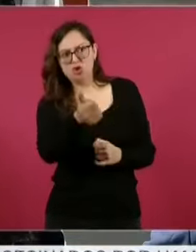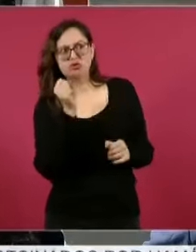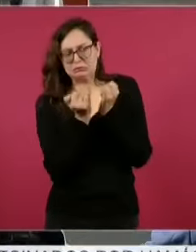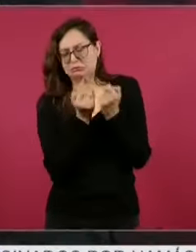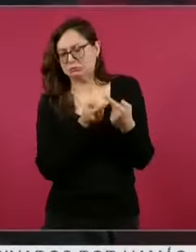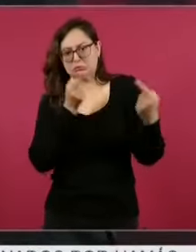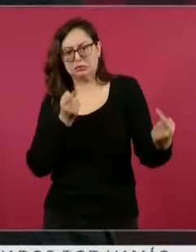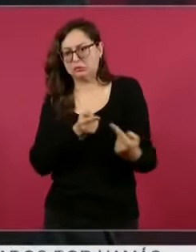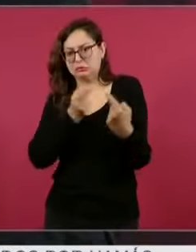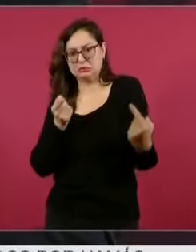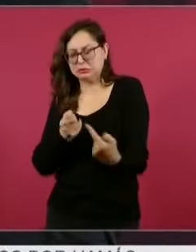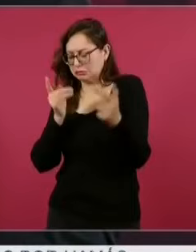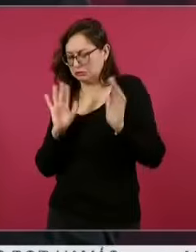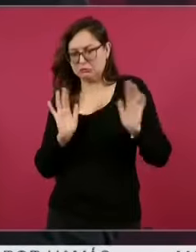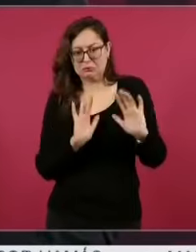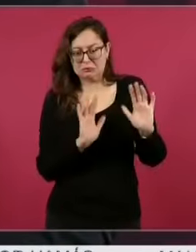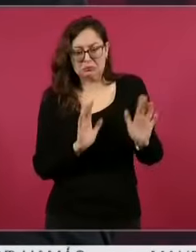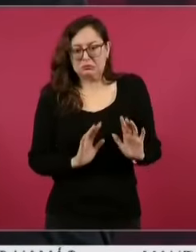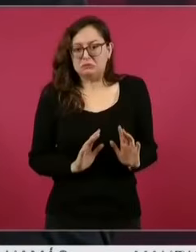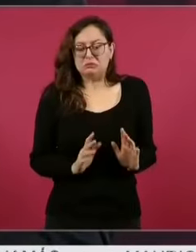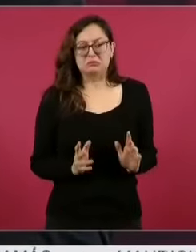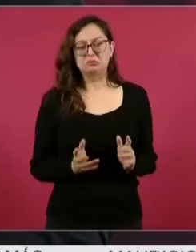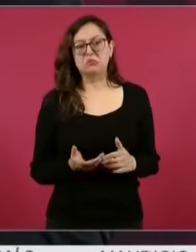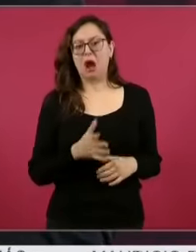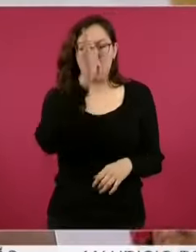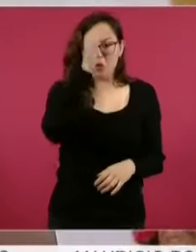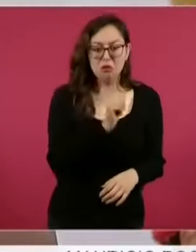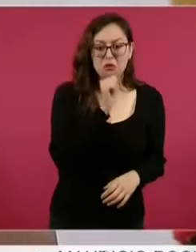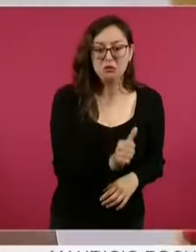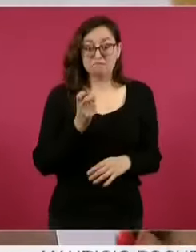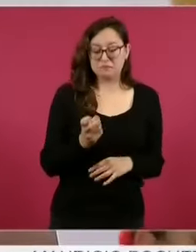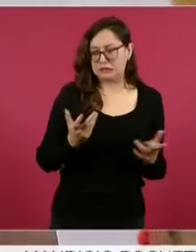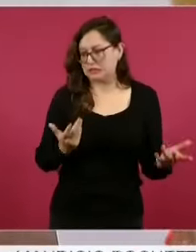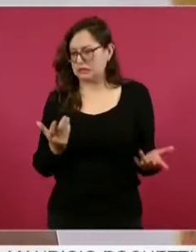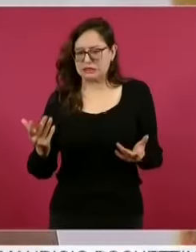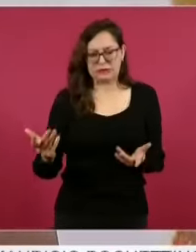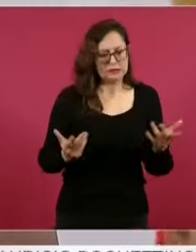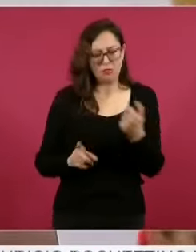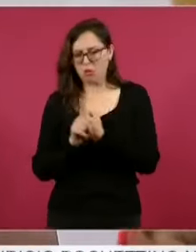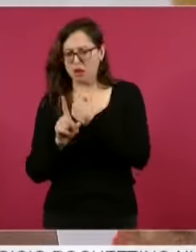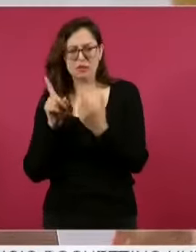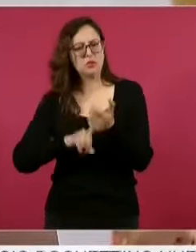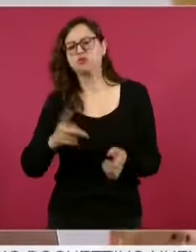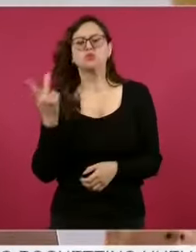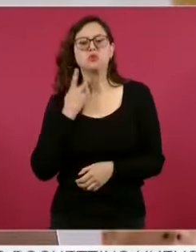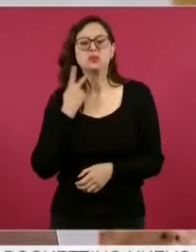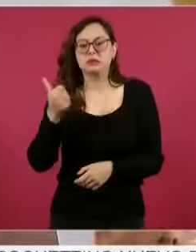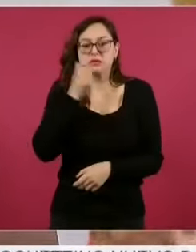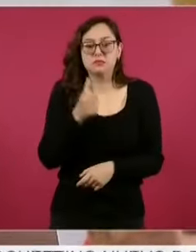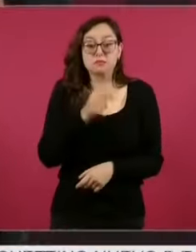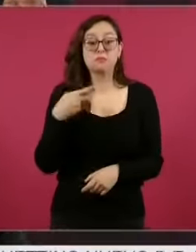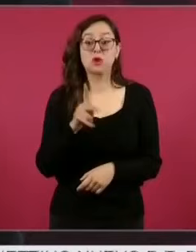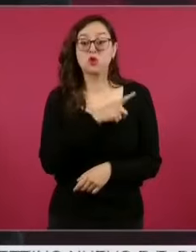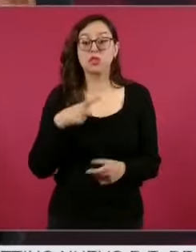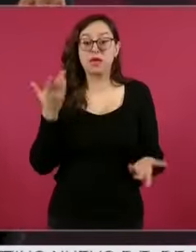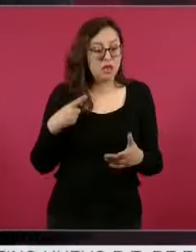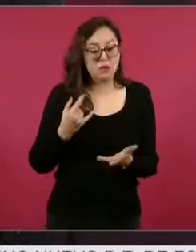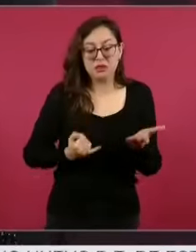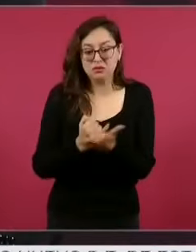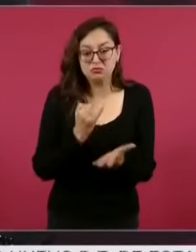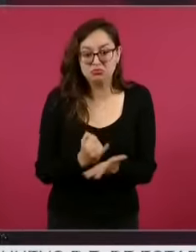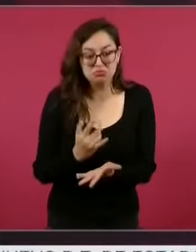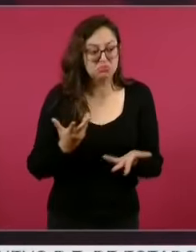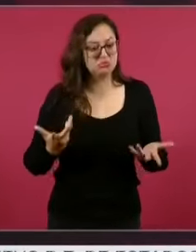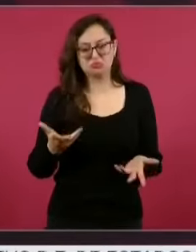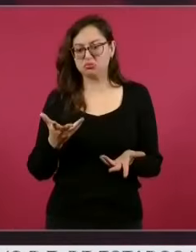Pero siempre en la política hay que optar entre inconvenientes. Y es buscar el equilibrio